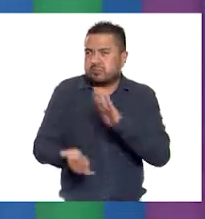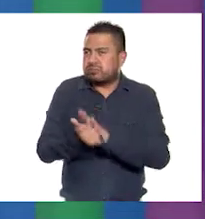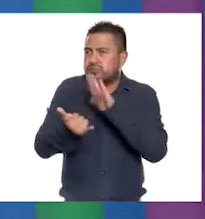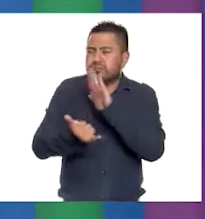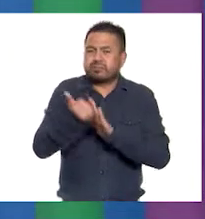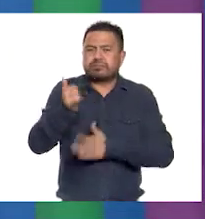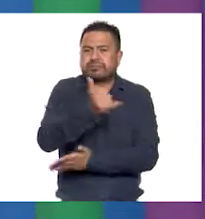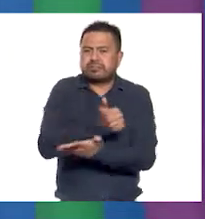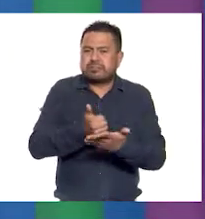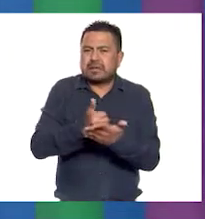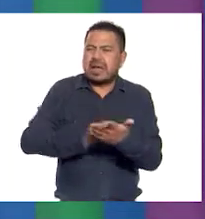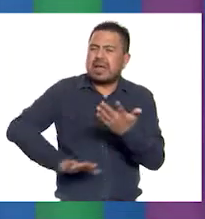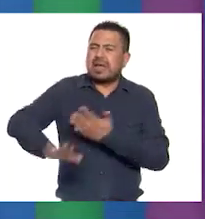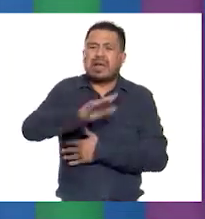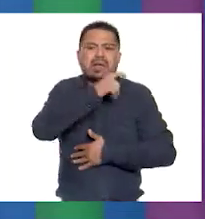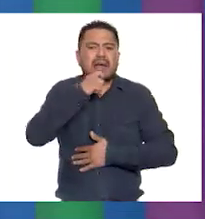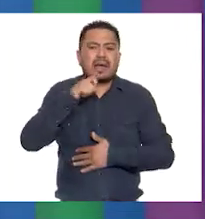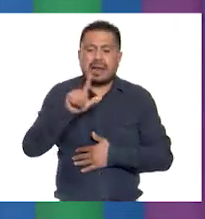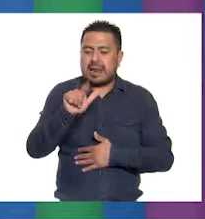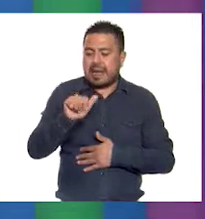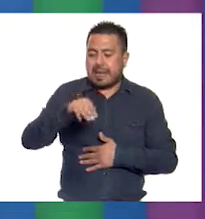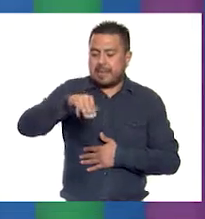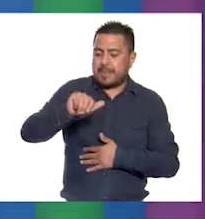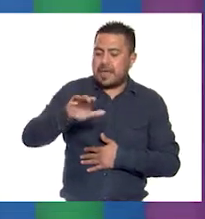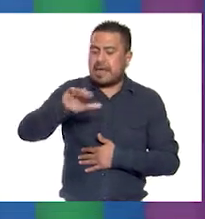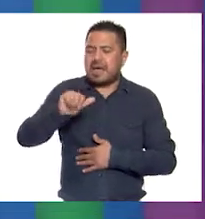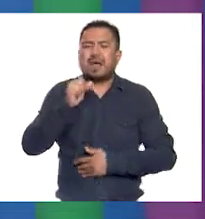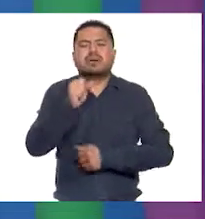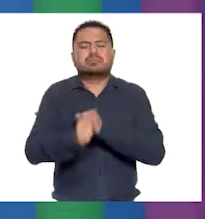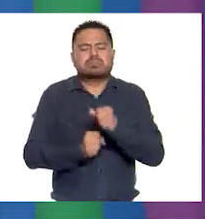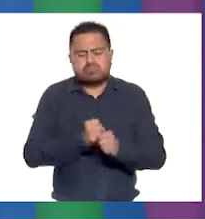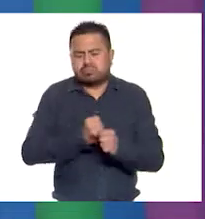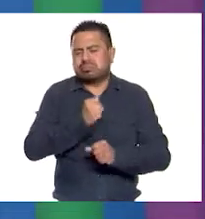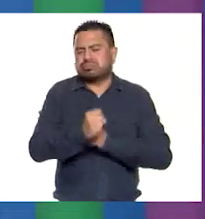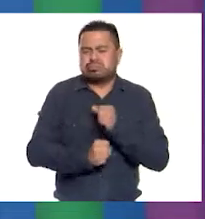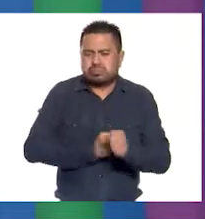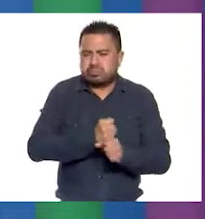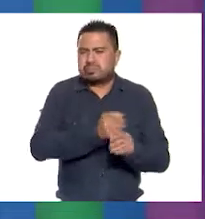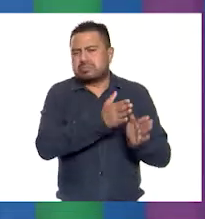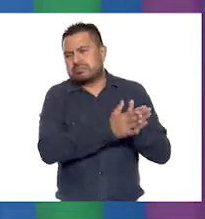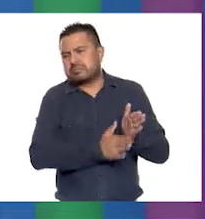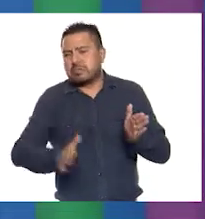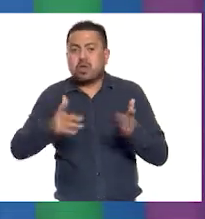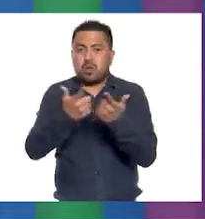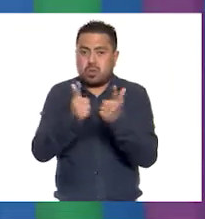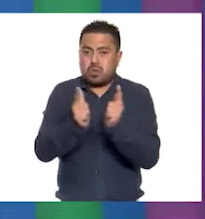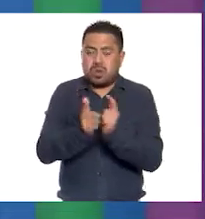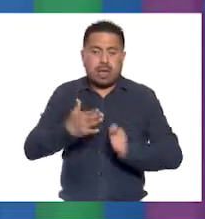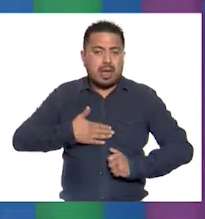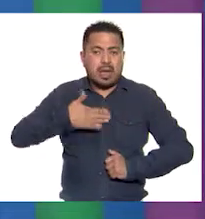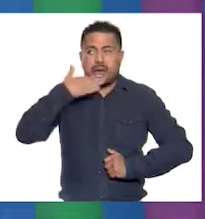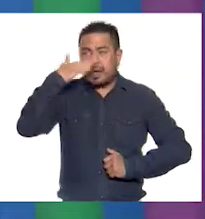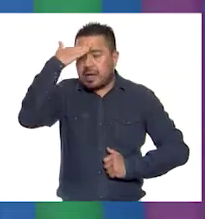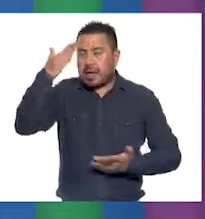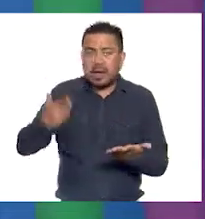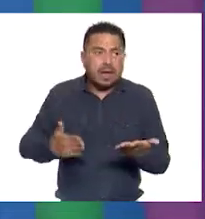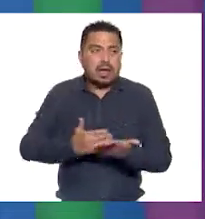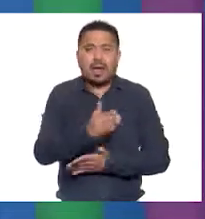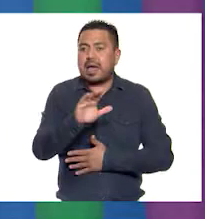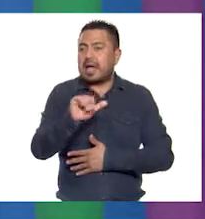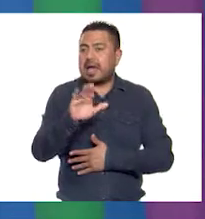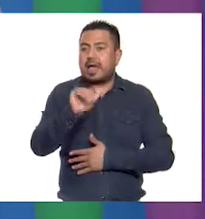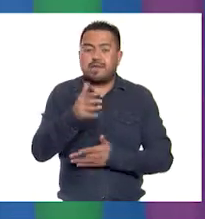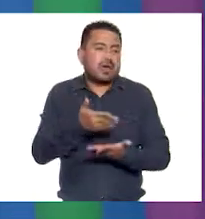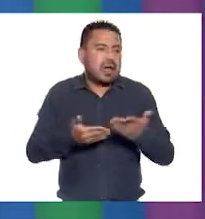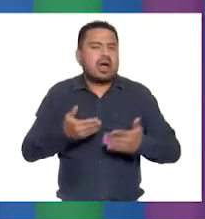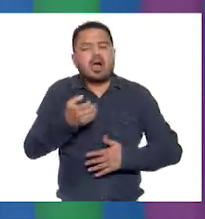en medio del desierto, la Meca. Por muchos años, las tribus árabes acudían a la Caba a